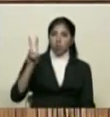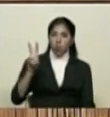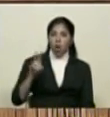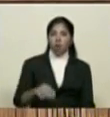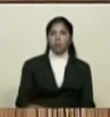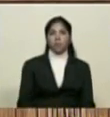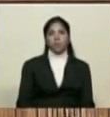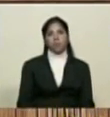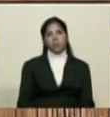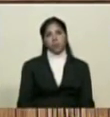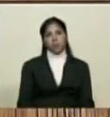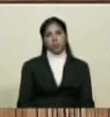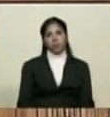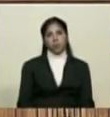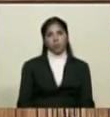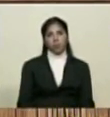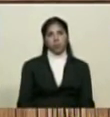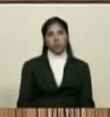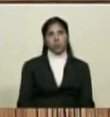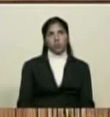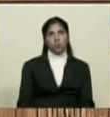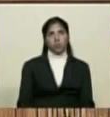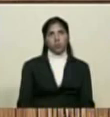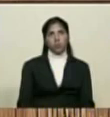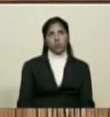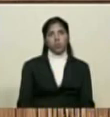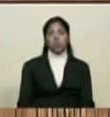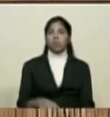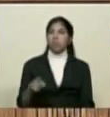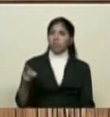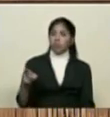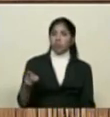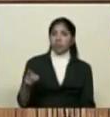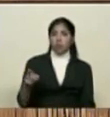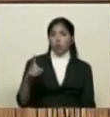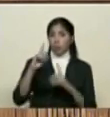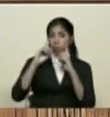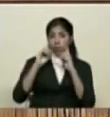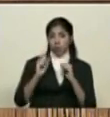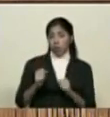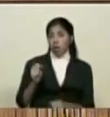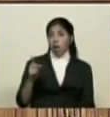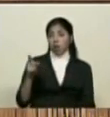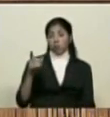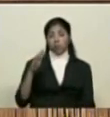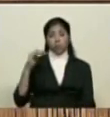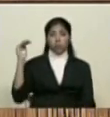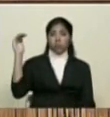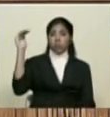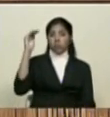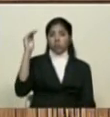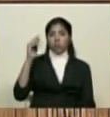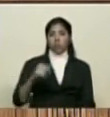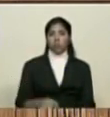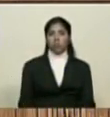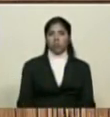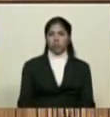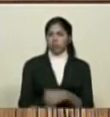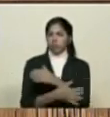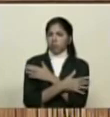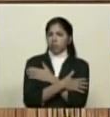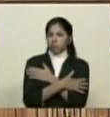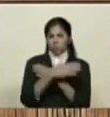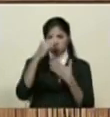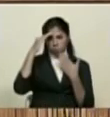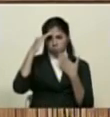Venezuela, su despacho. Excelentísimo señor fiscal de la República. Luego de expresarle un fraternal